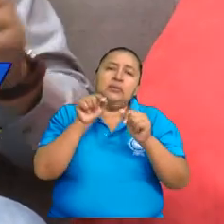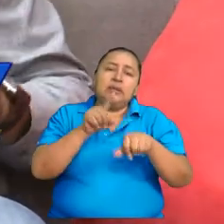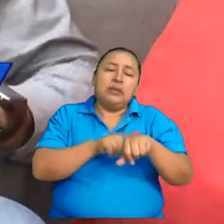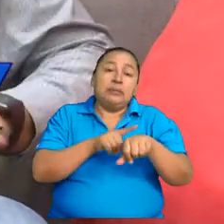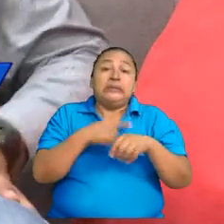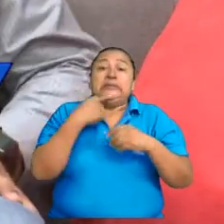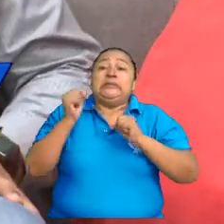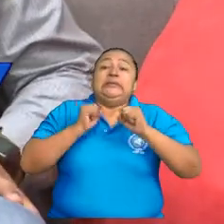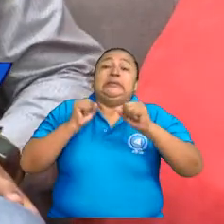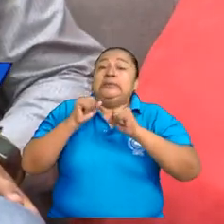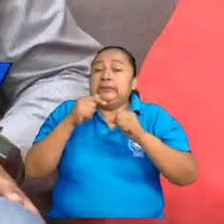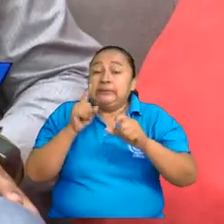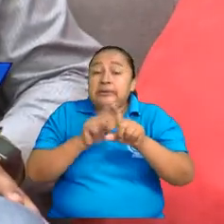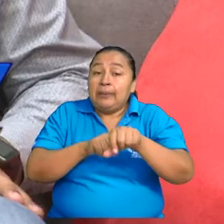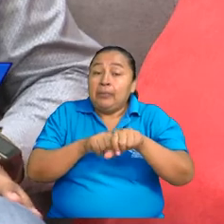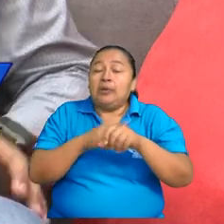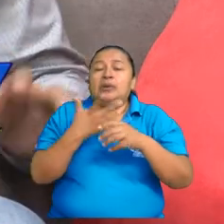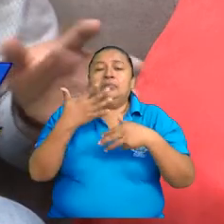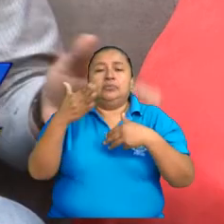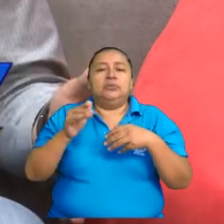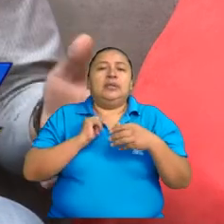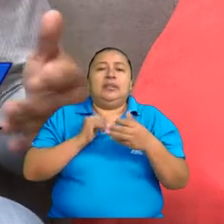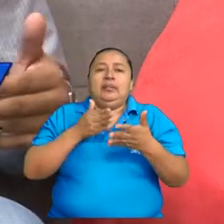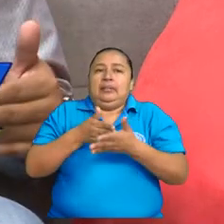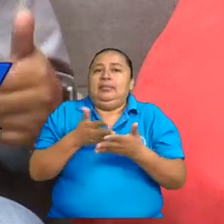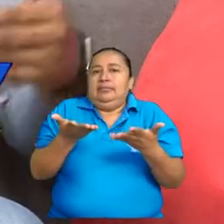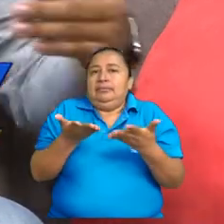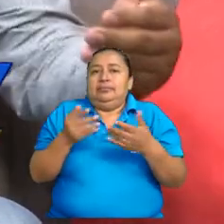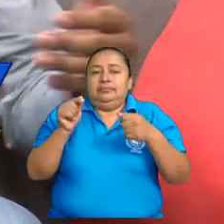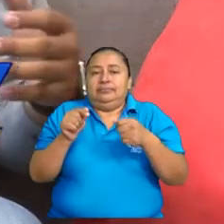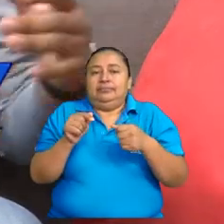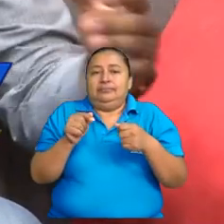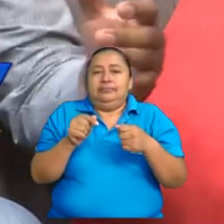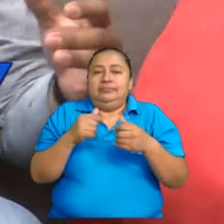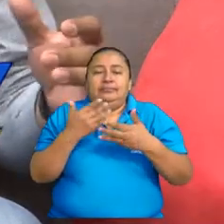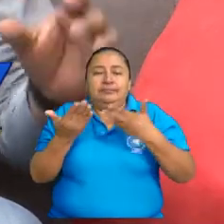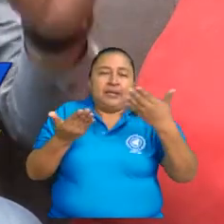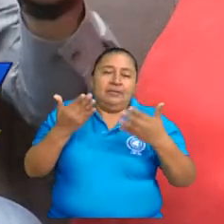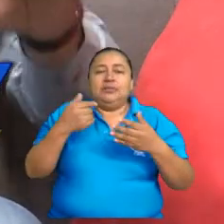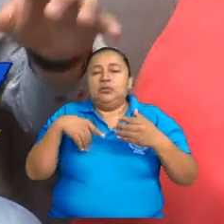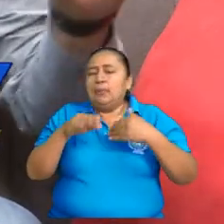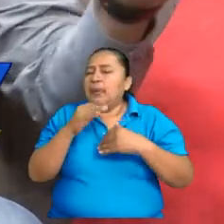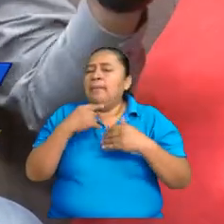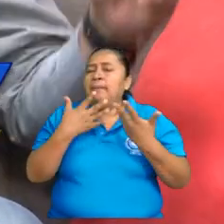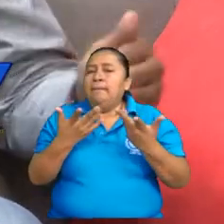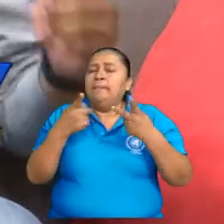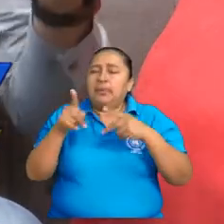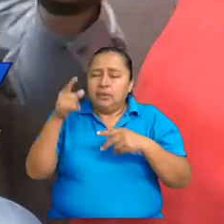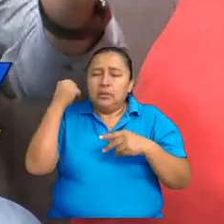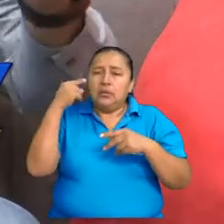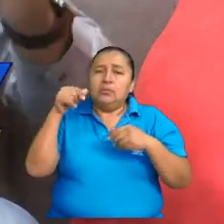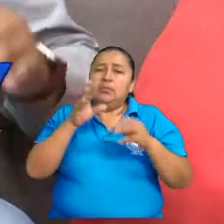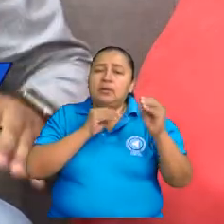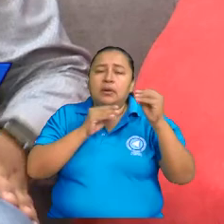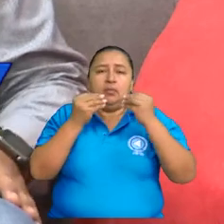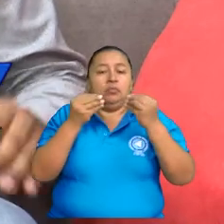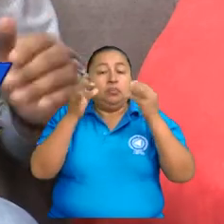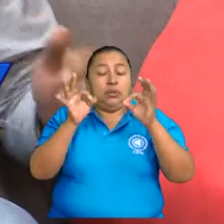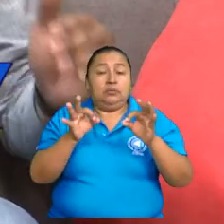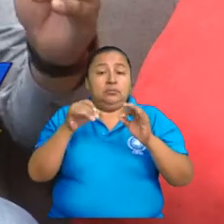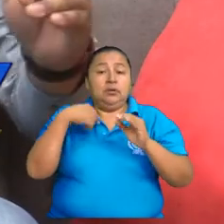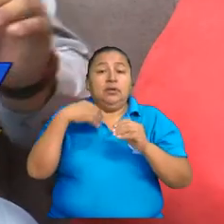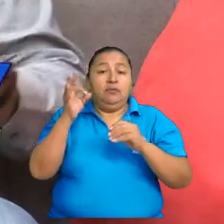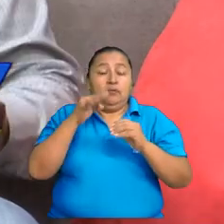ya nos va alcanzando y realmente pues de repente no nos da para más, pero entiendo que hemos abordado muy bien y de